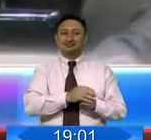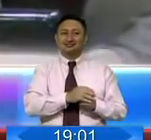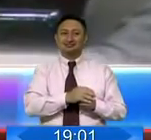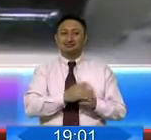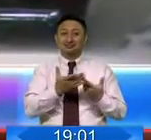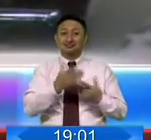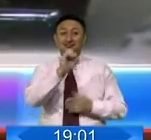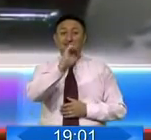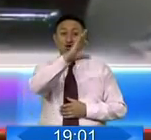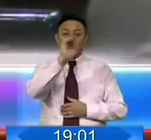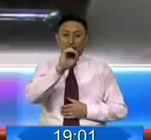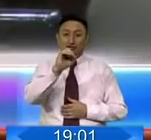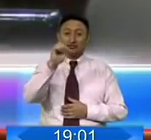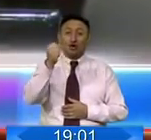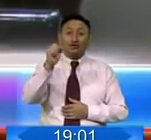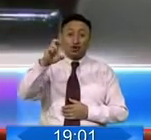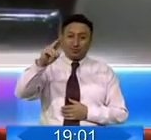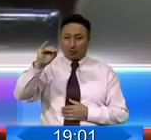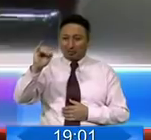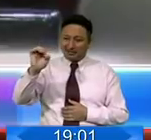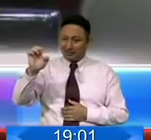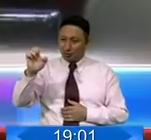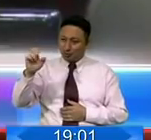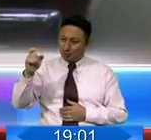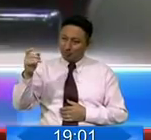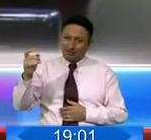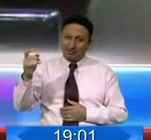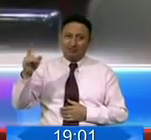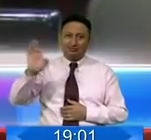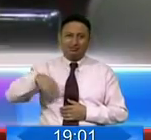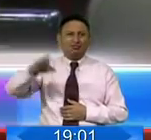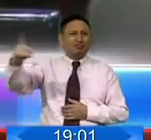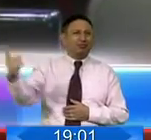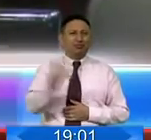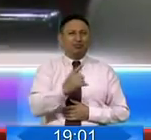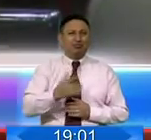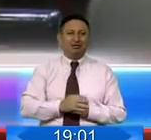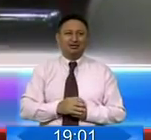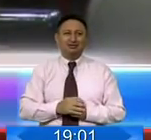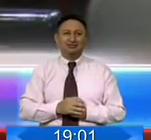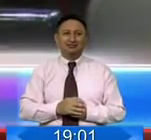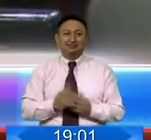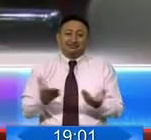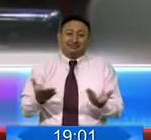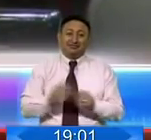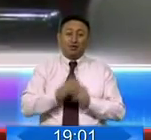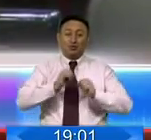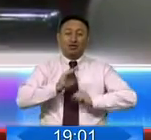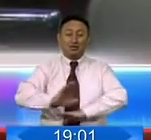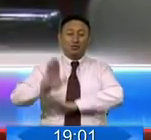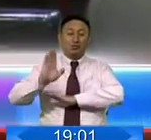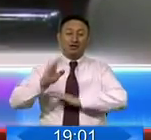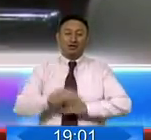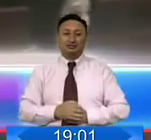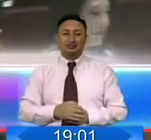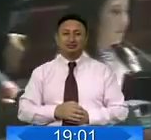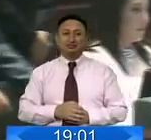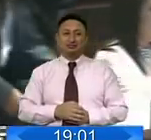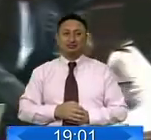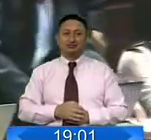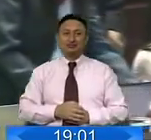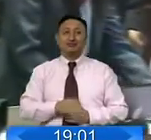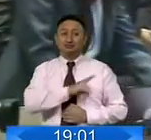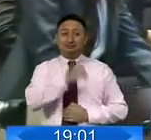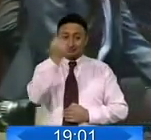otros son el hall inner expert se acerque a la sala y se le puede hacer la posición correspondiente y